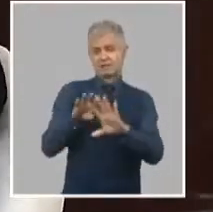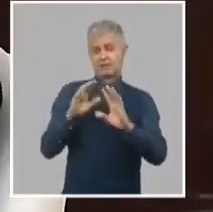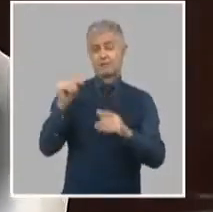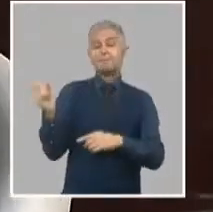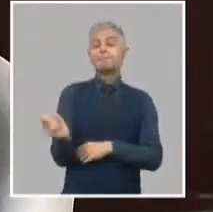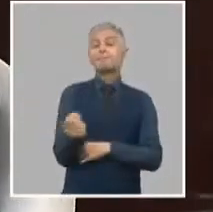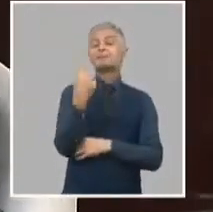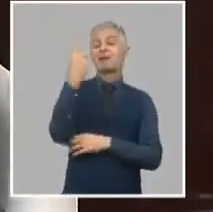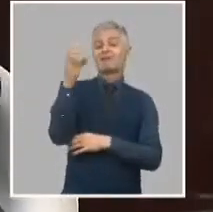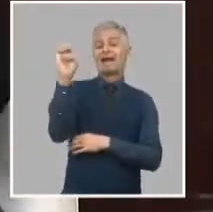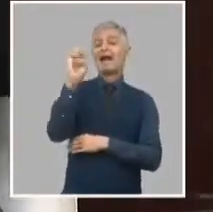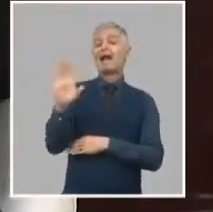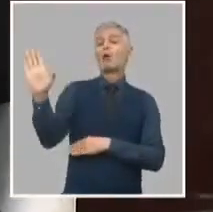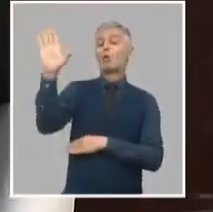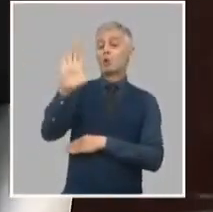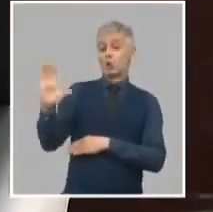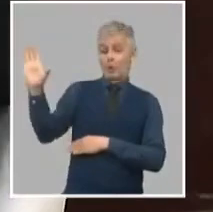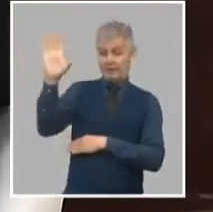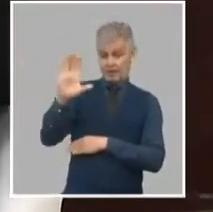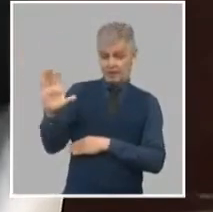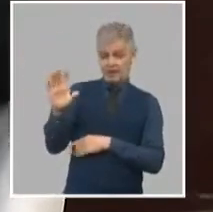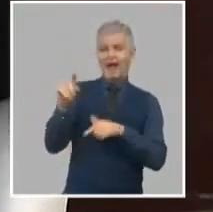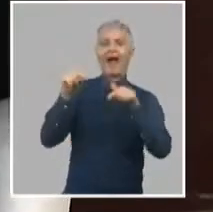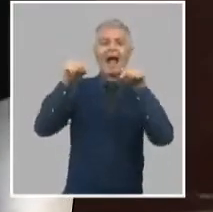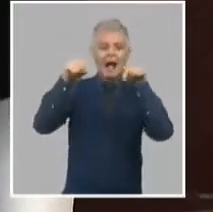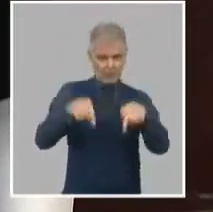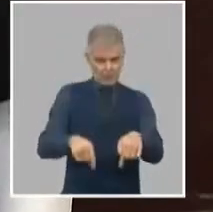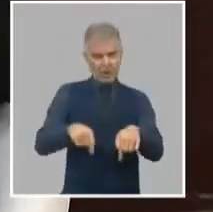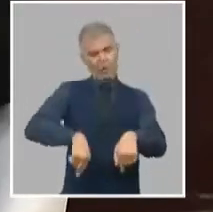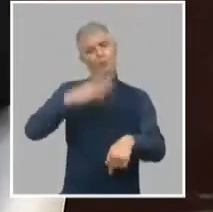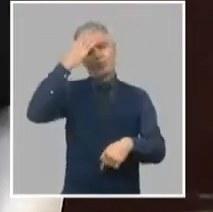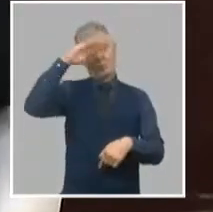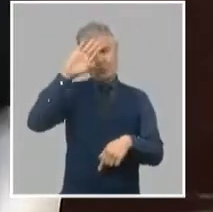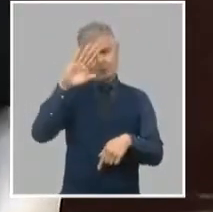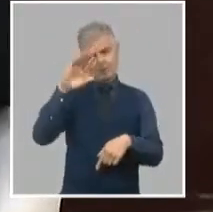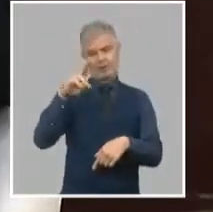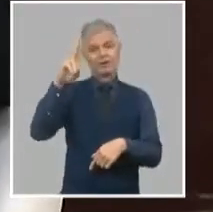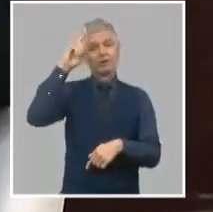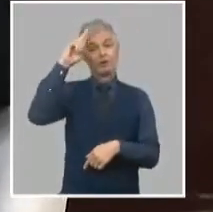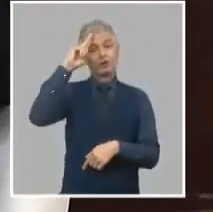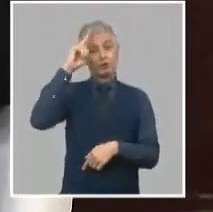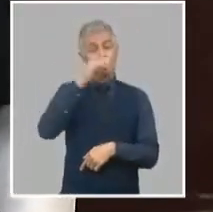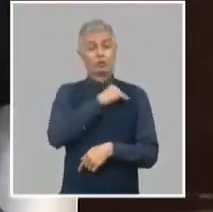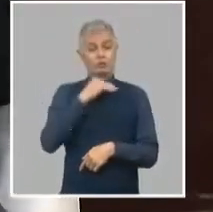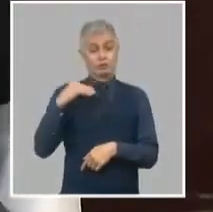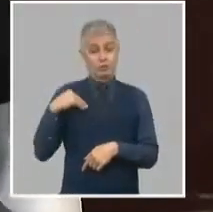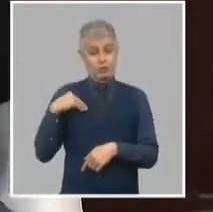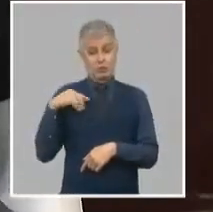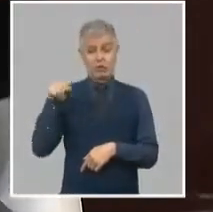Europa, ahora lo hacen en Cuba. El doctor Carlos es el director del